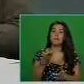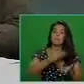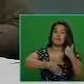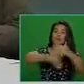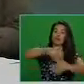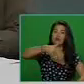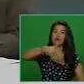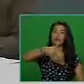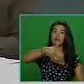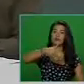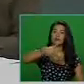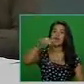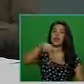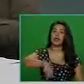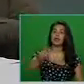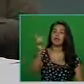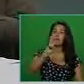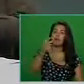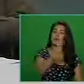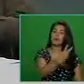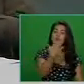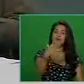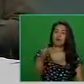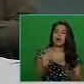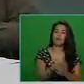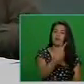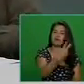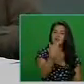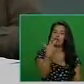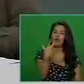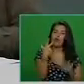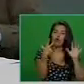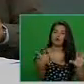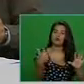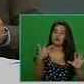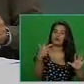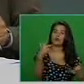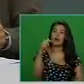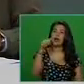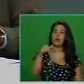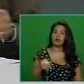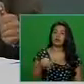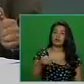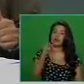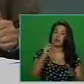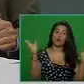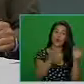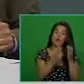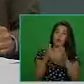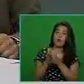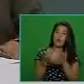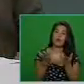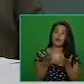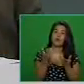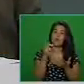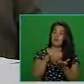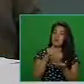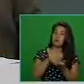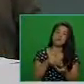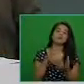estará llevando a cabo en nuestro país del 25 al 28 en el Albacaraca. Así que aquellos movimientos que deseen conocer estas experiencias, participar,